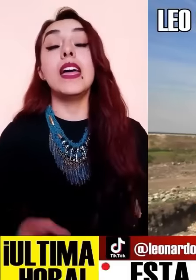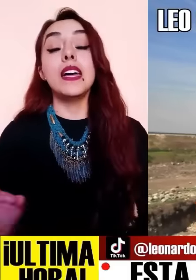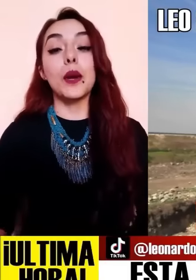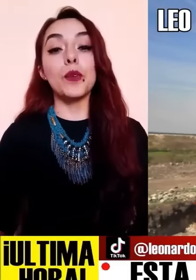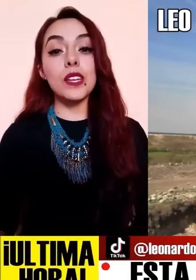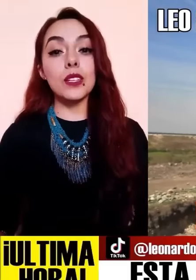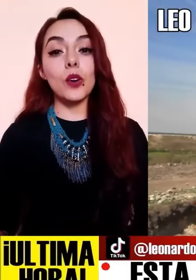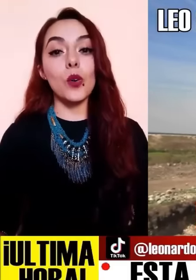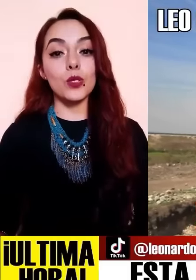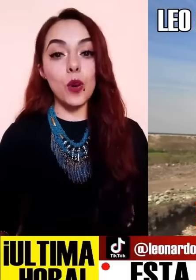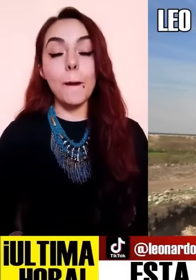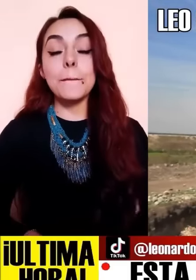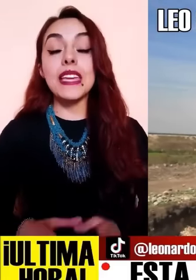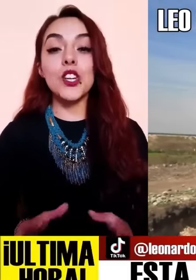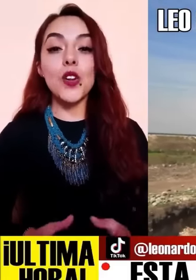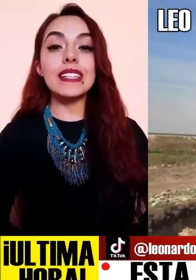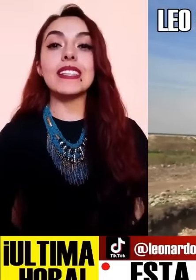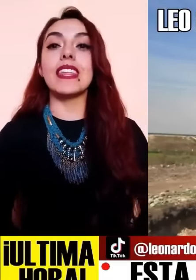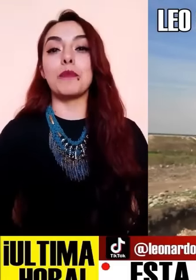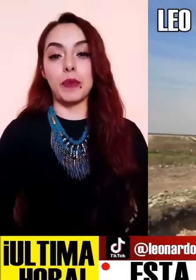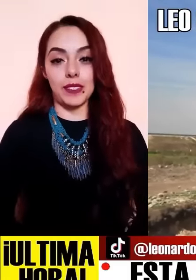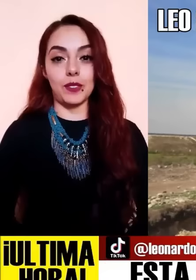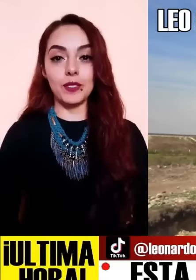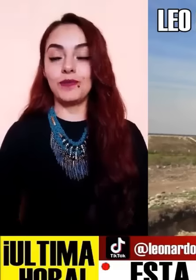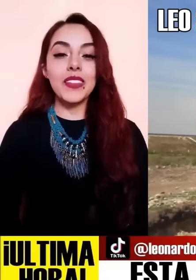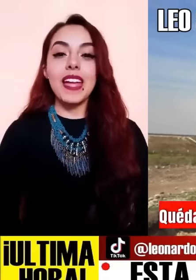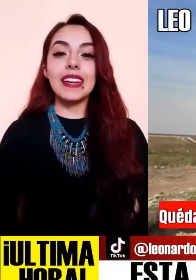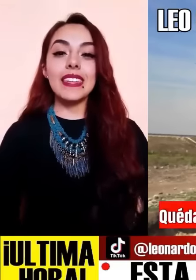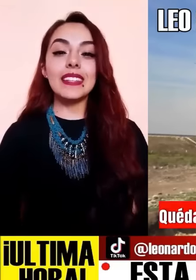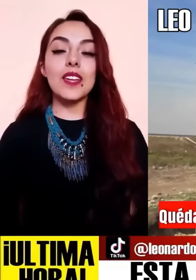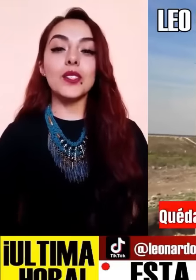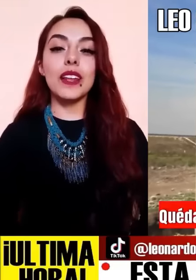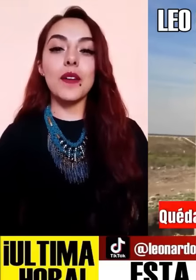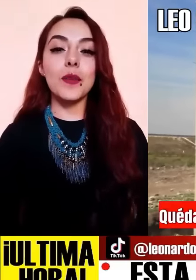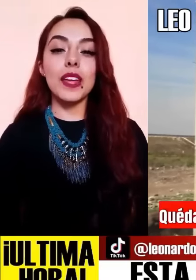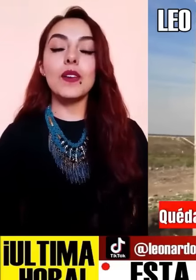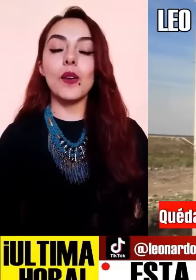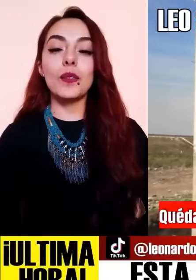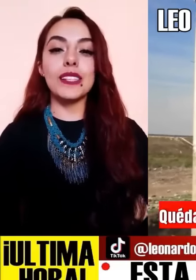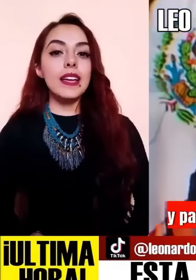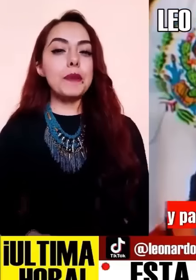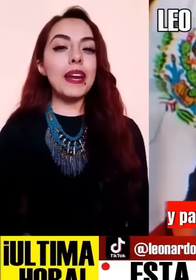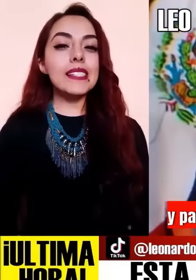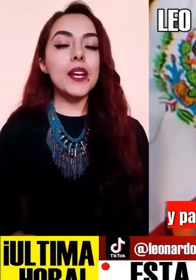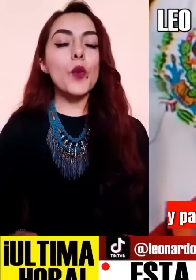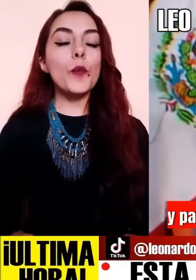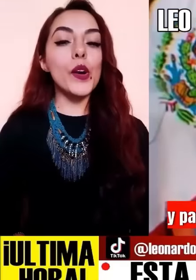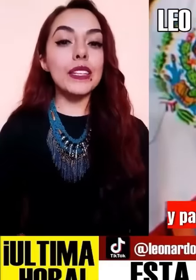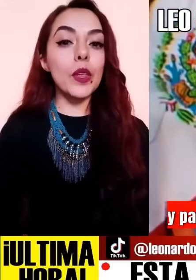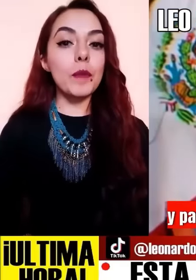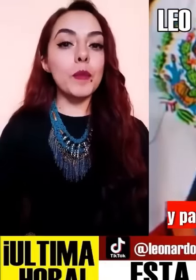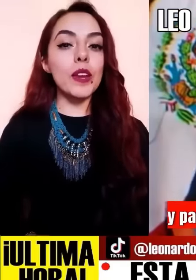abandonada, que por cierto costó millones de pesos. Quédate, yo soy Laura Moreno, comenzamos. Y para hacer